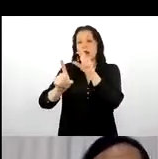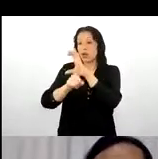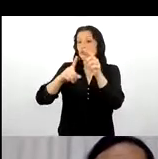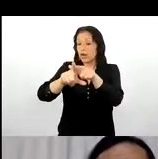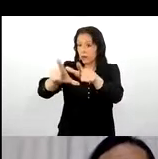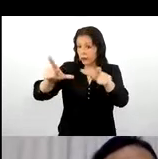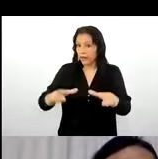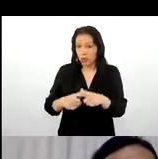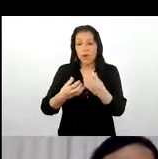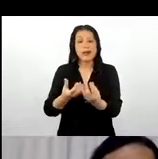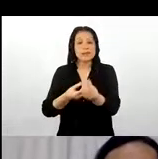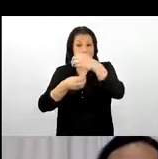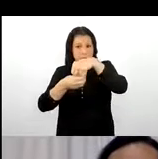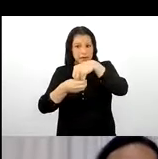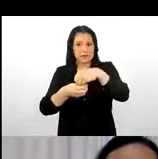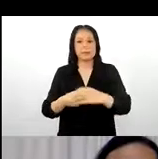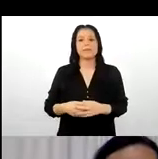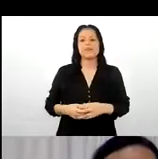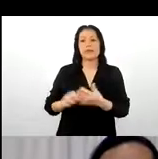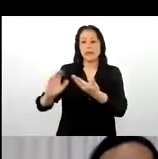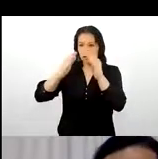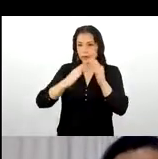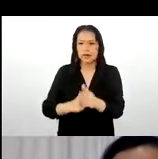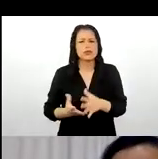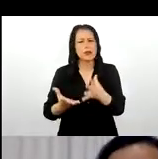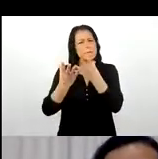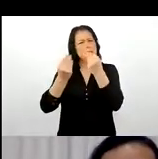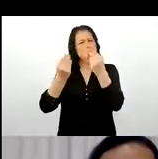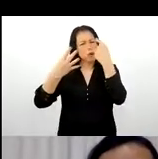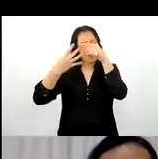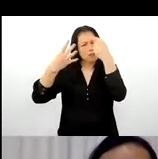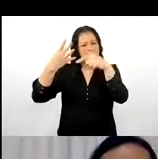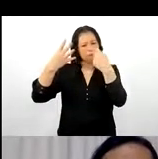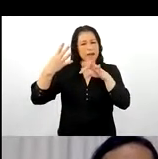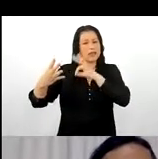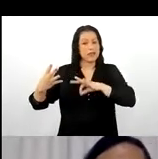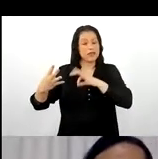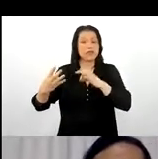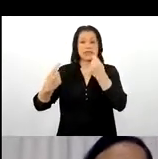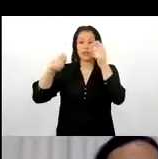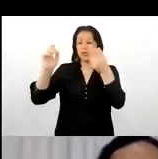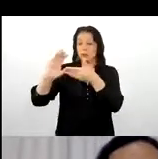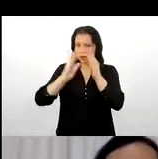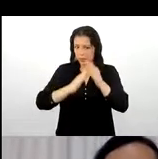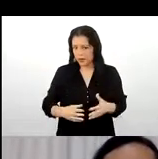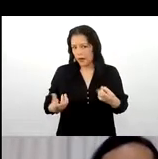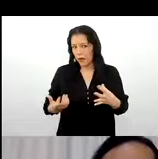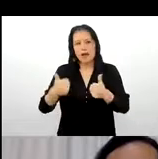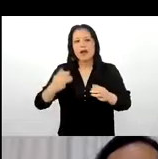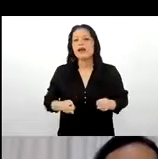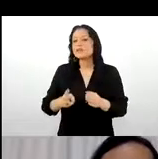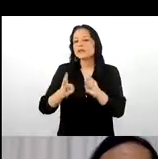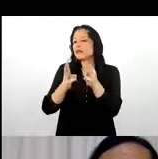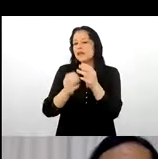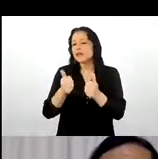forma parte de ello. Entonces, hay muchos beneficios que genera el turismo comunitario, ¿no? Y bueno, la estrategia de turismo